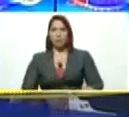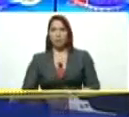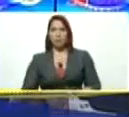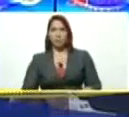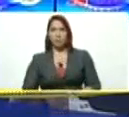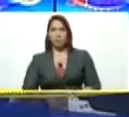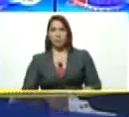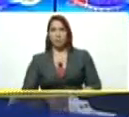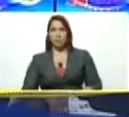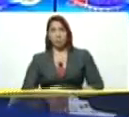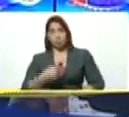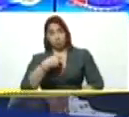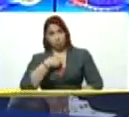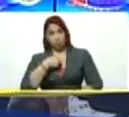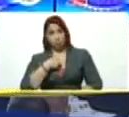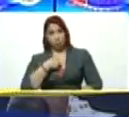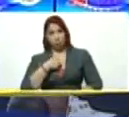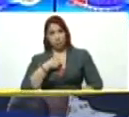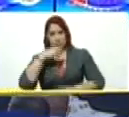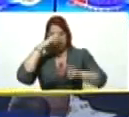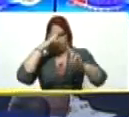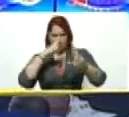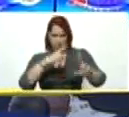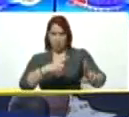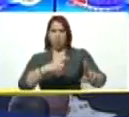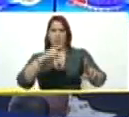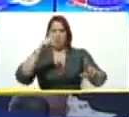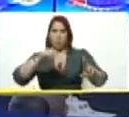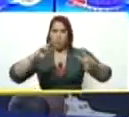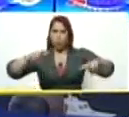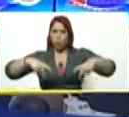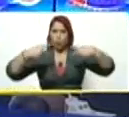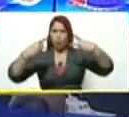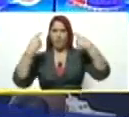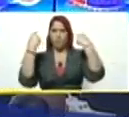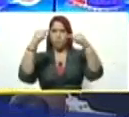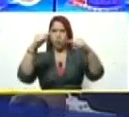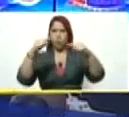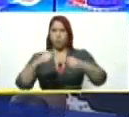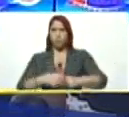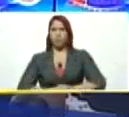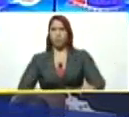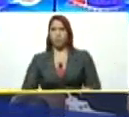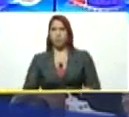Yo, tomando en cuenta esta nueva fase,